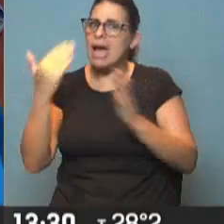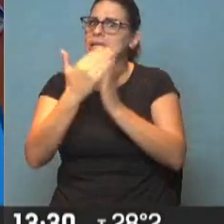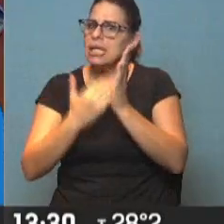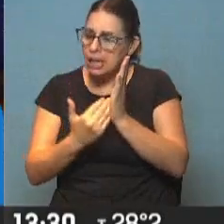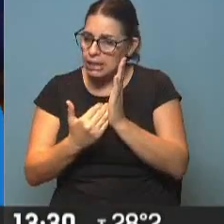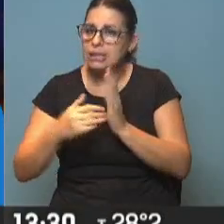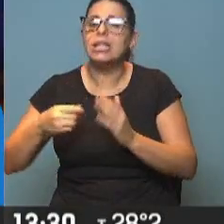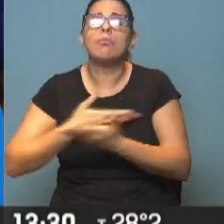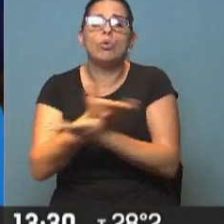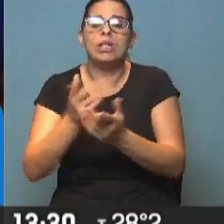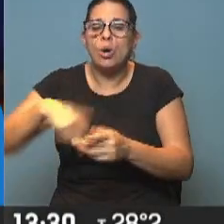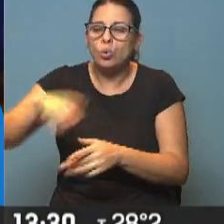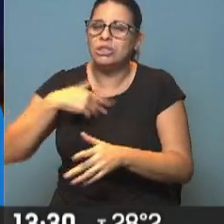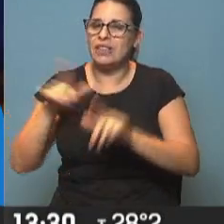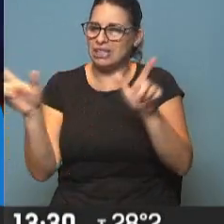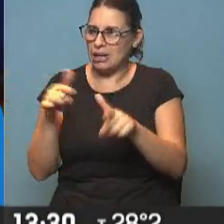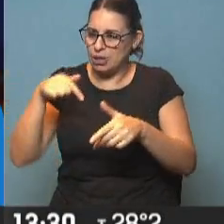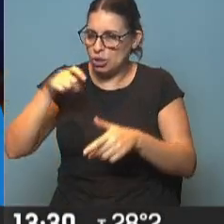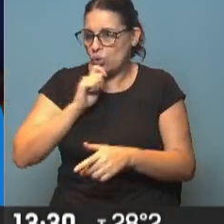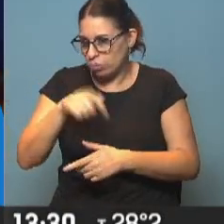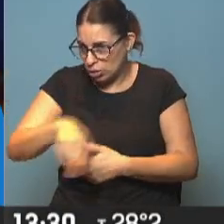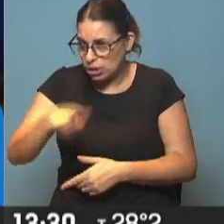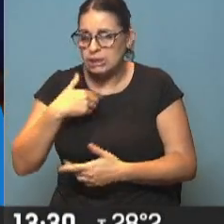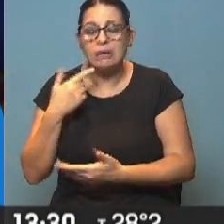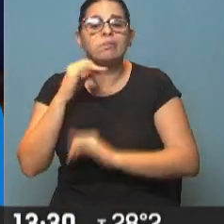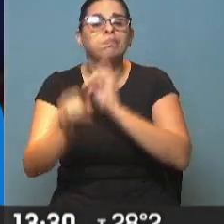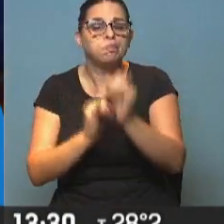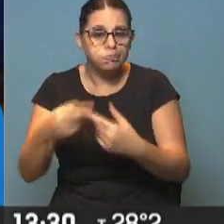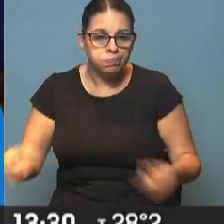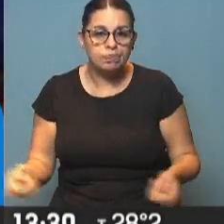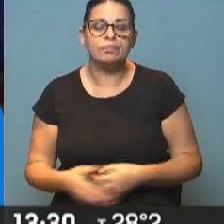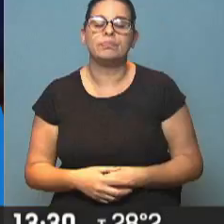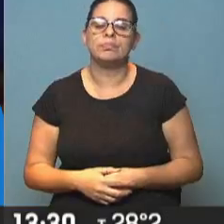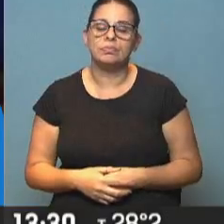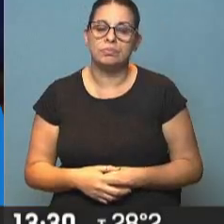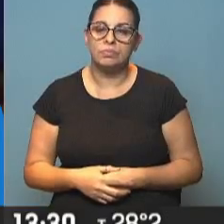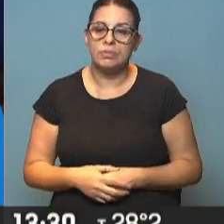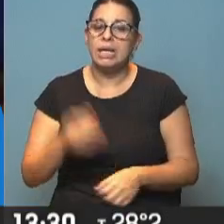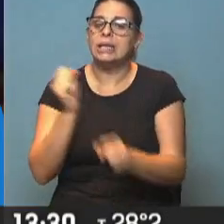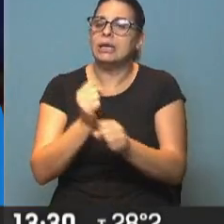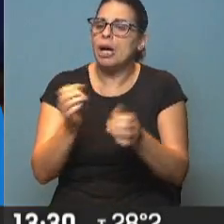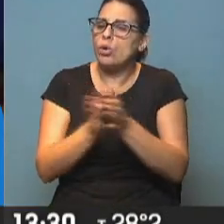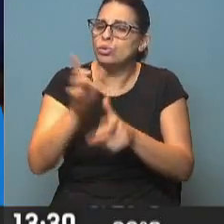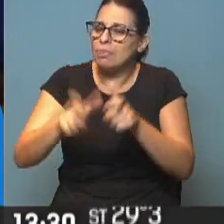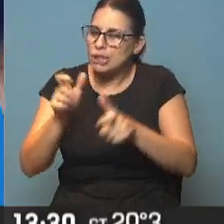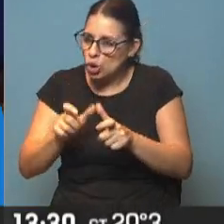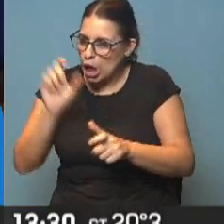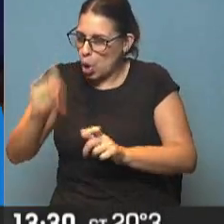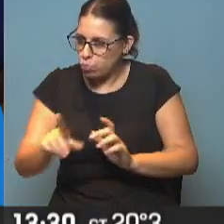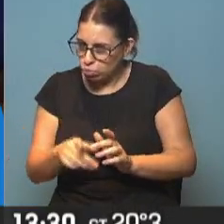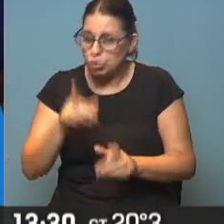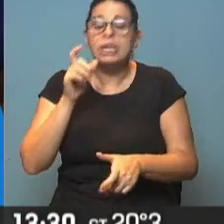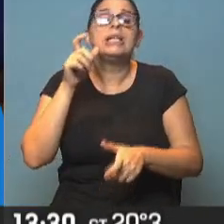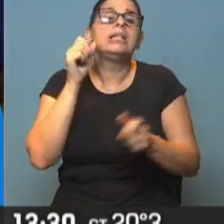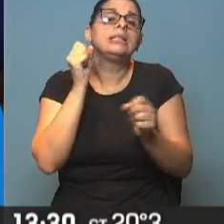desde que ustedes en los medios comunicación les dan este tipo de lugar entonces es trabajar con el consumidor individual es trabajar con